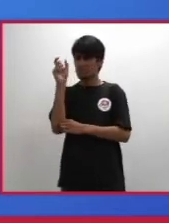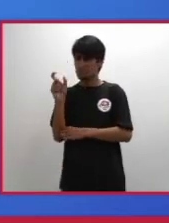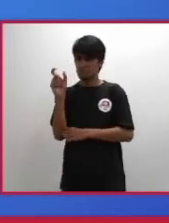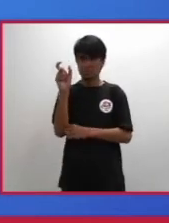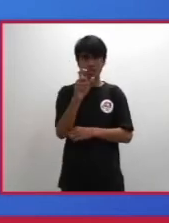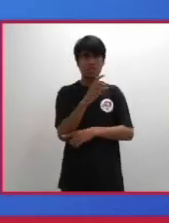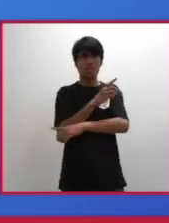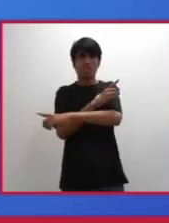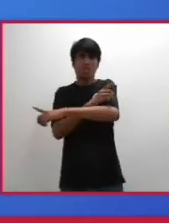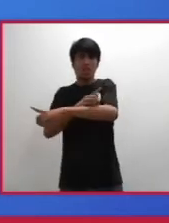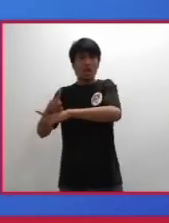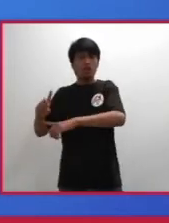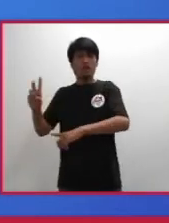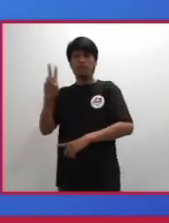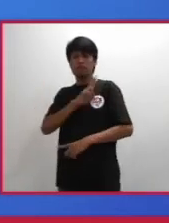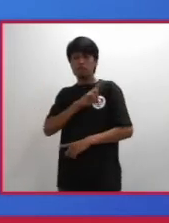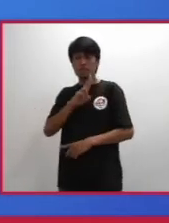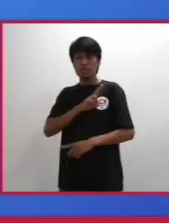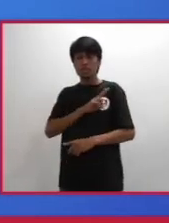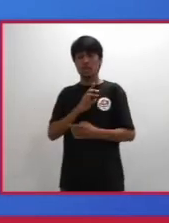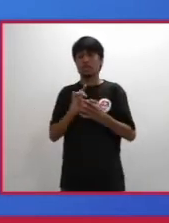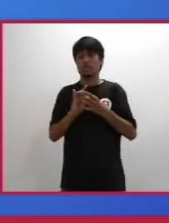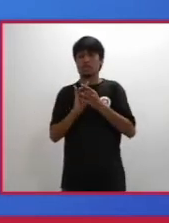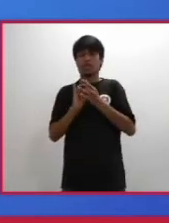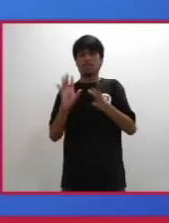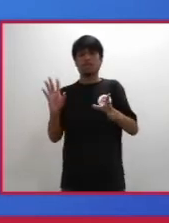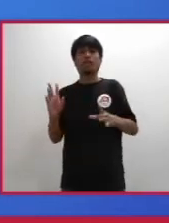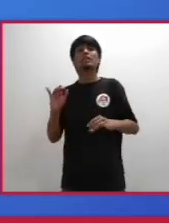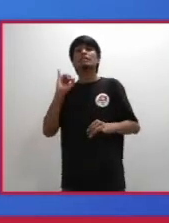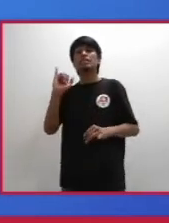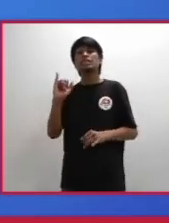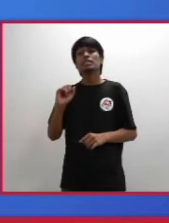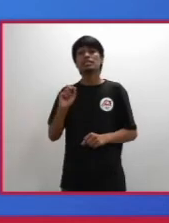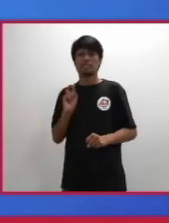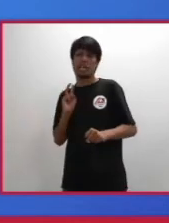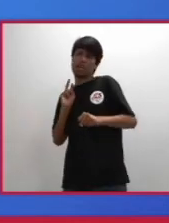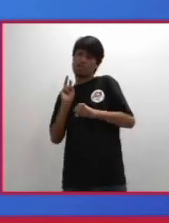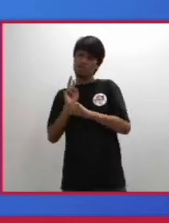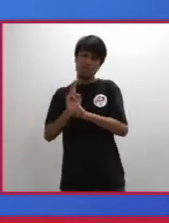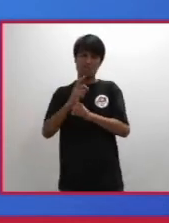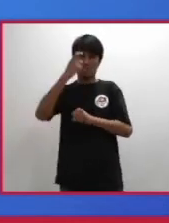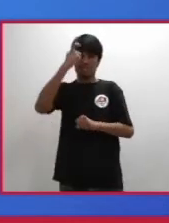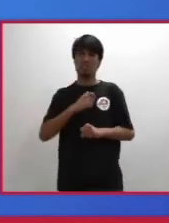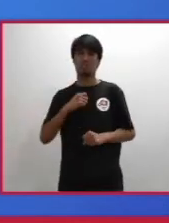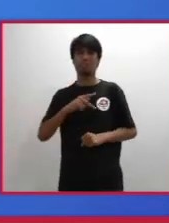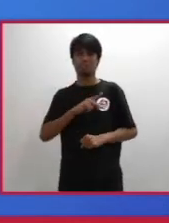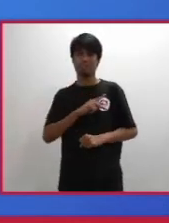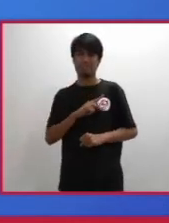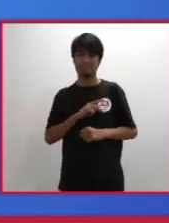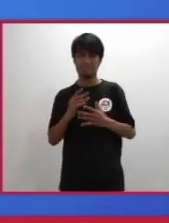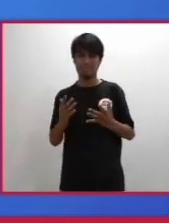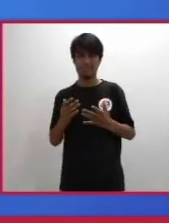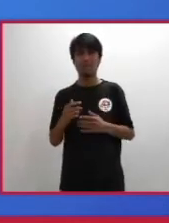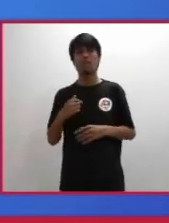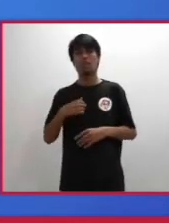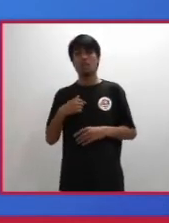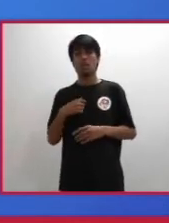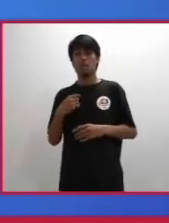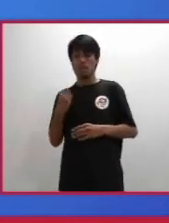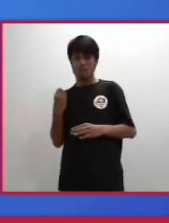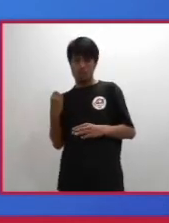tiene derecho a la vida, a la libertad y a la seguridad de su persona. Y los participantes de